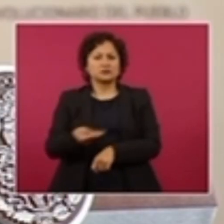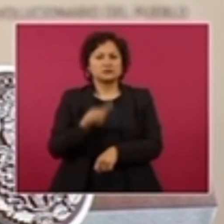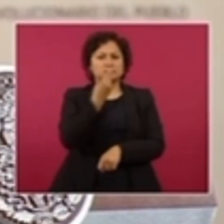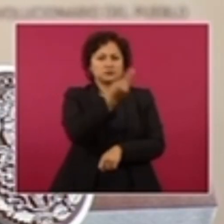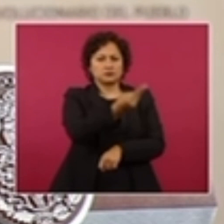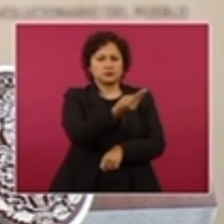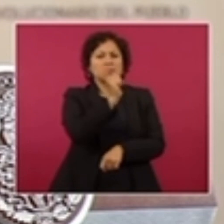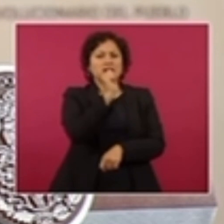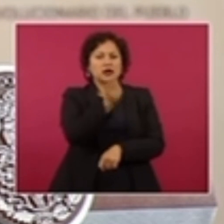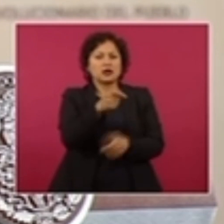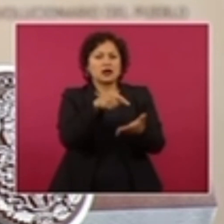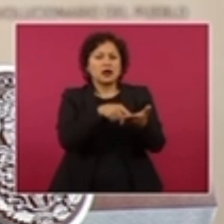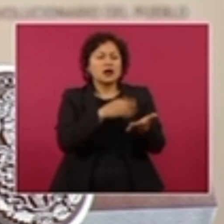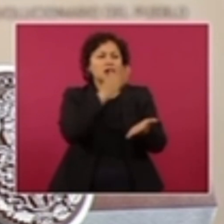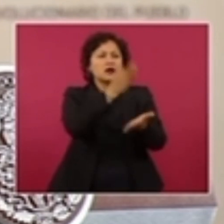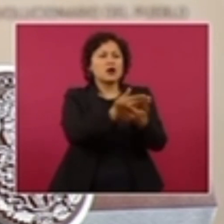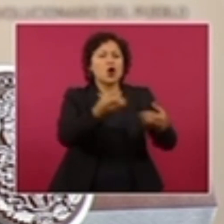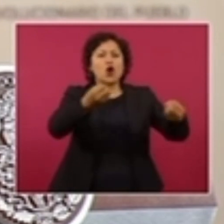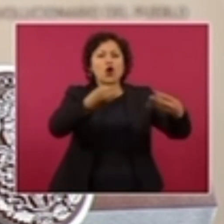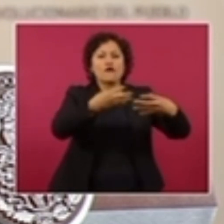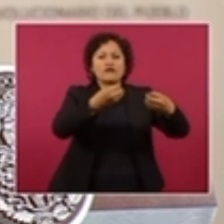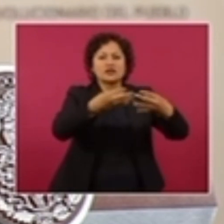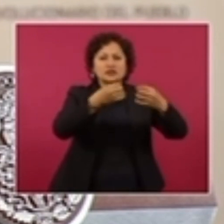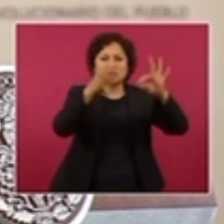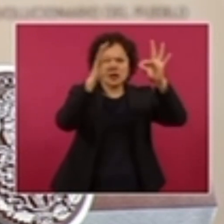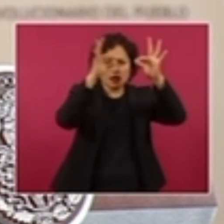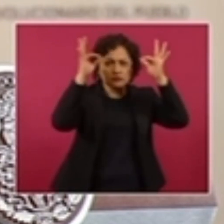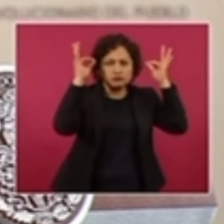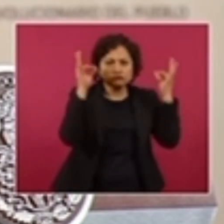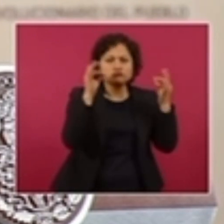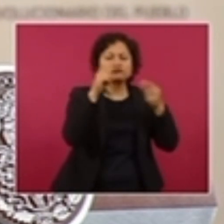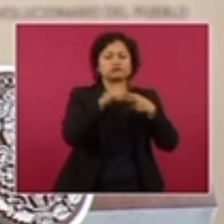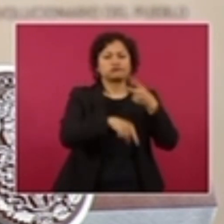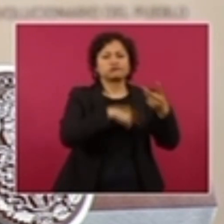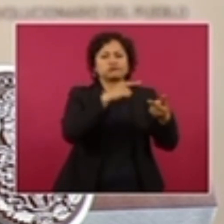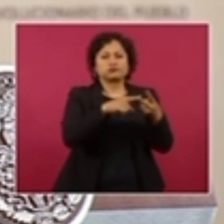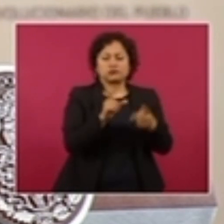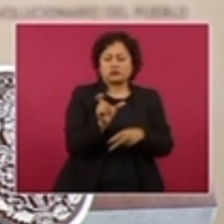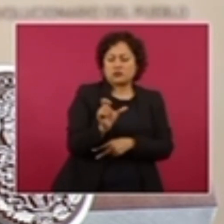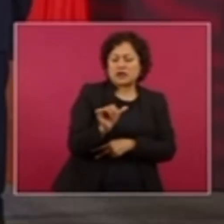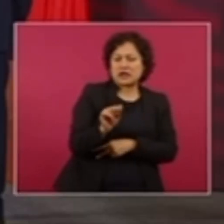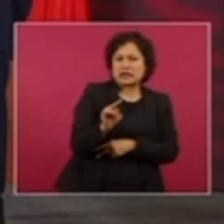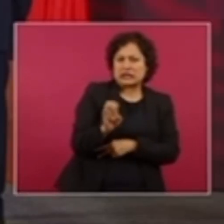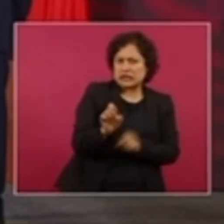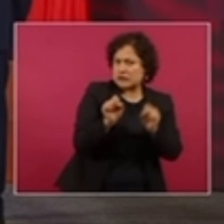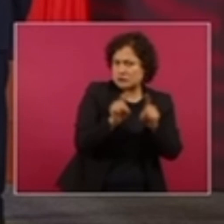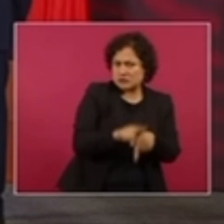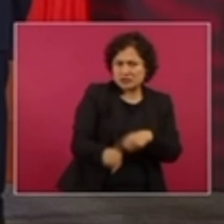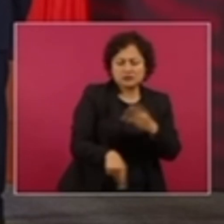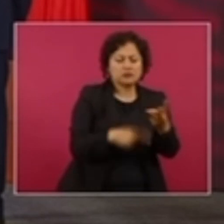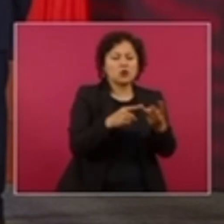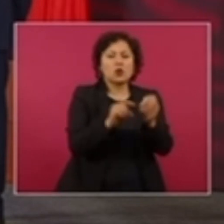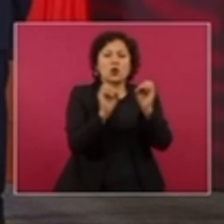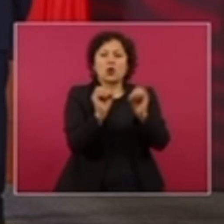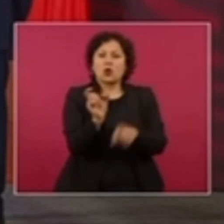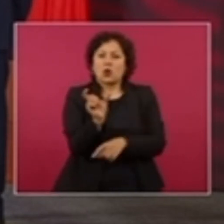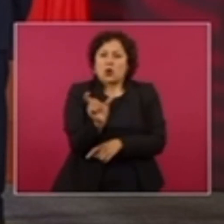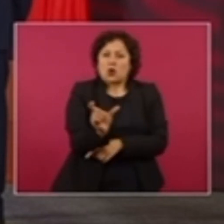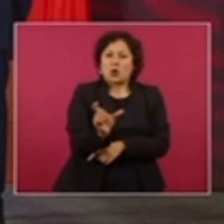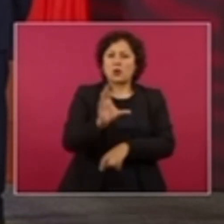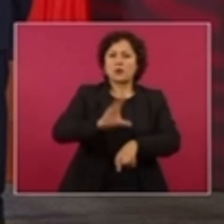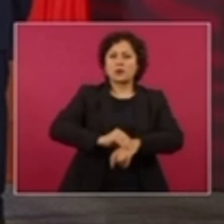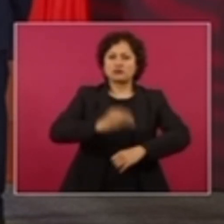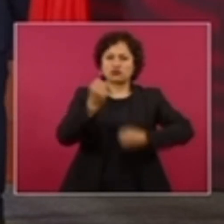o un INE o una licencia a conducir, solamente con esa documentación se les va a poder entregar